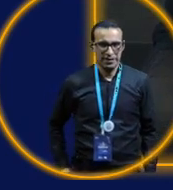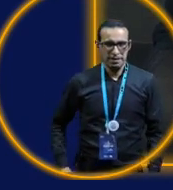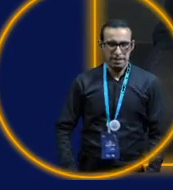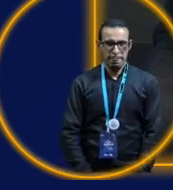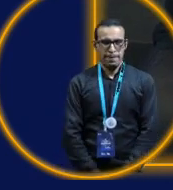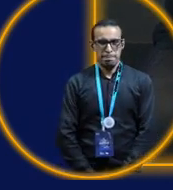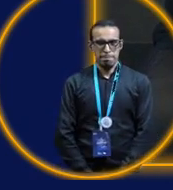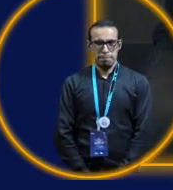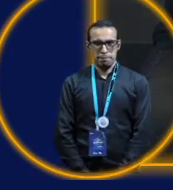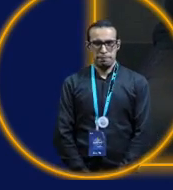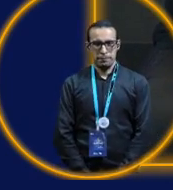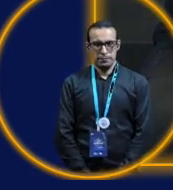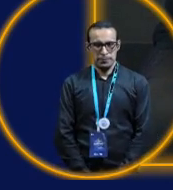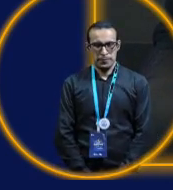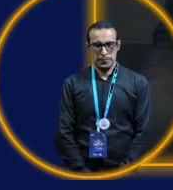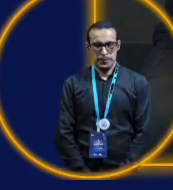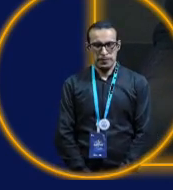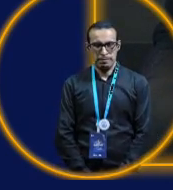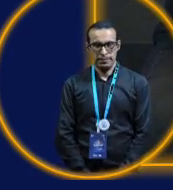público